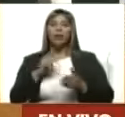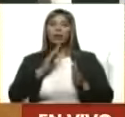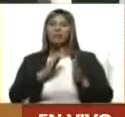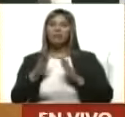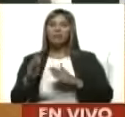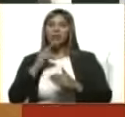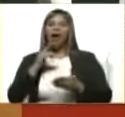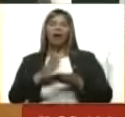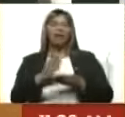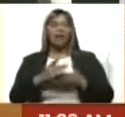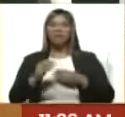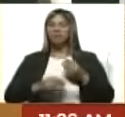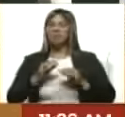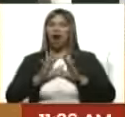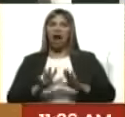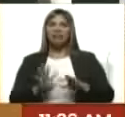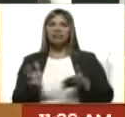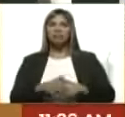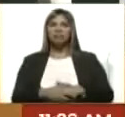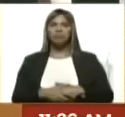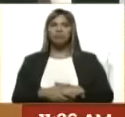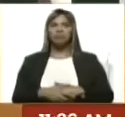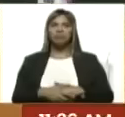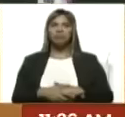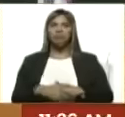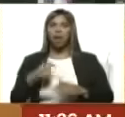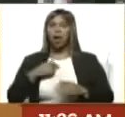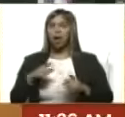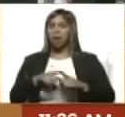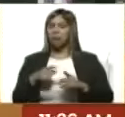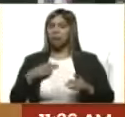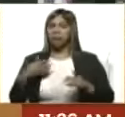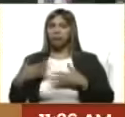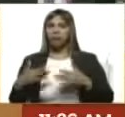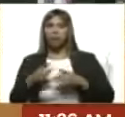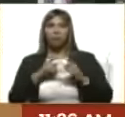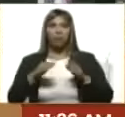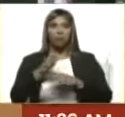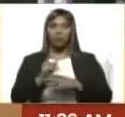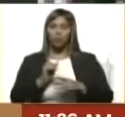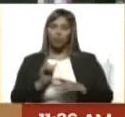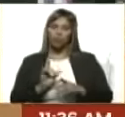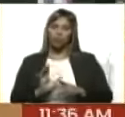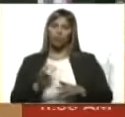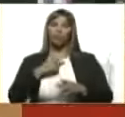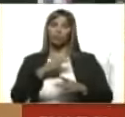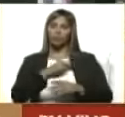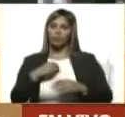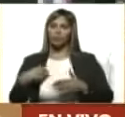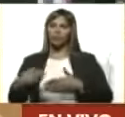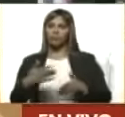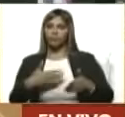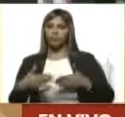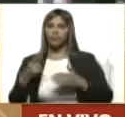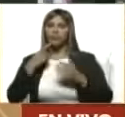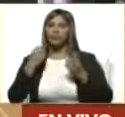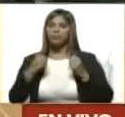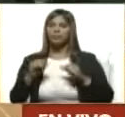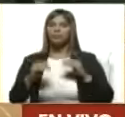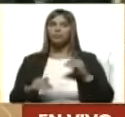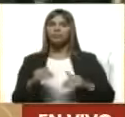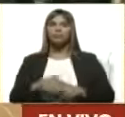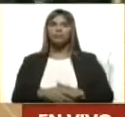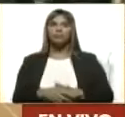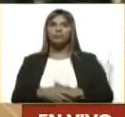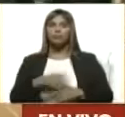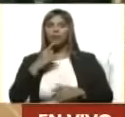ordenada, siempre lo hacemos. No atropellamos a nadie, vamos, ¿por qué? Porque nos permite a nosotros familiarizarnos con el ejercicio del voto.